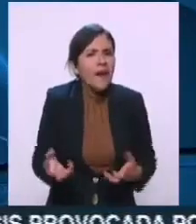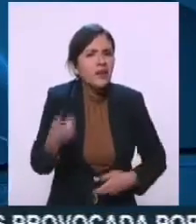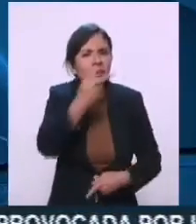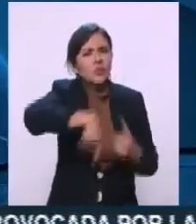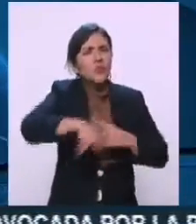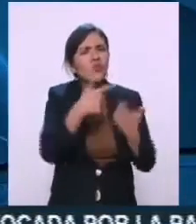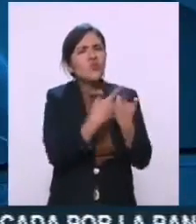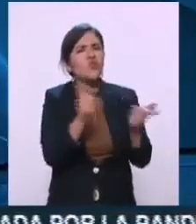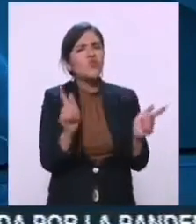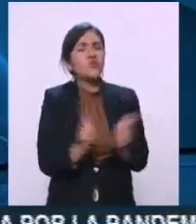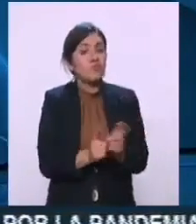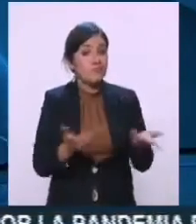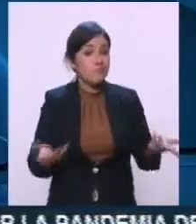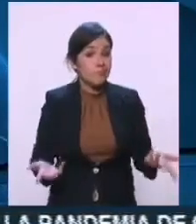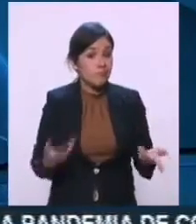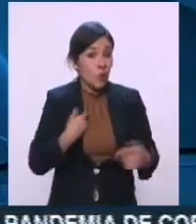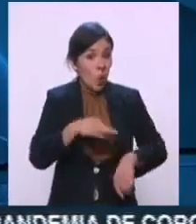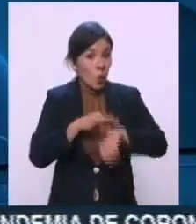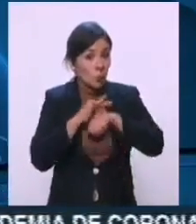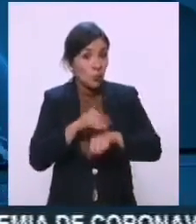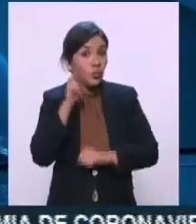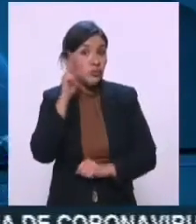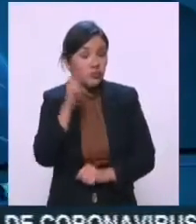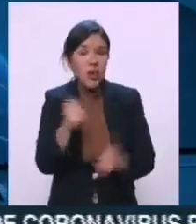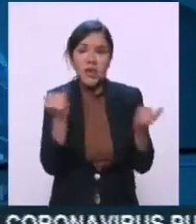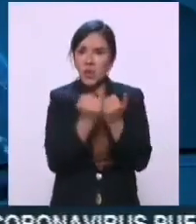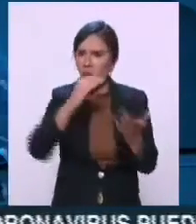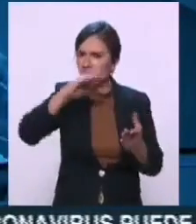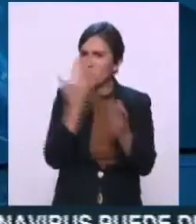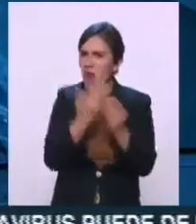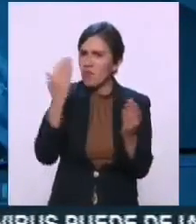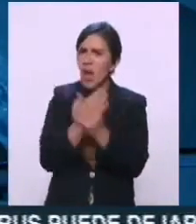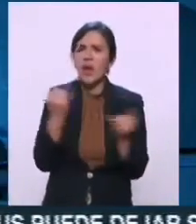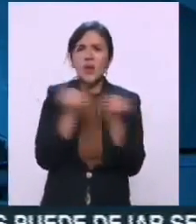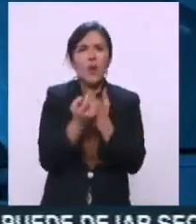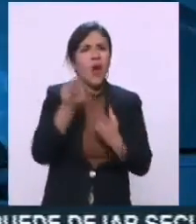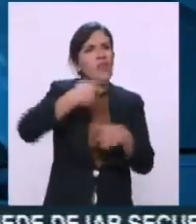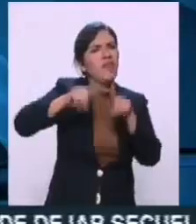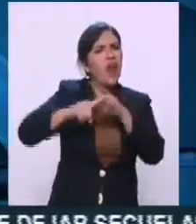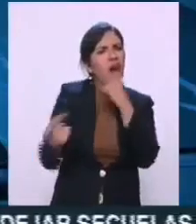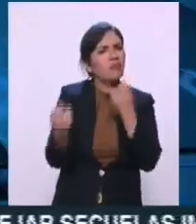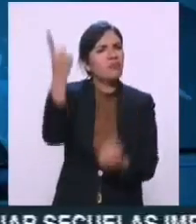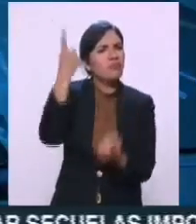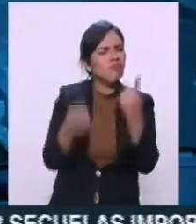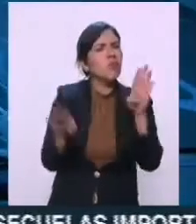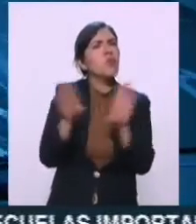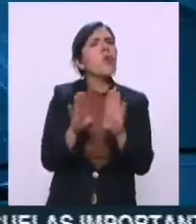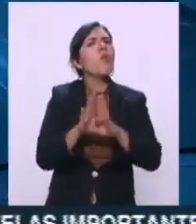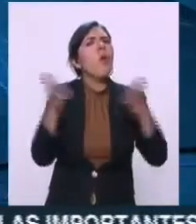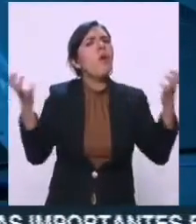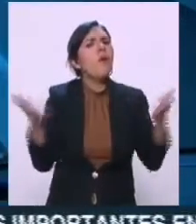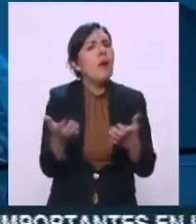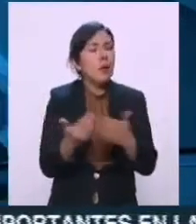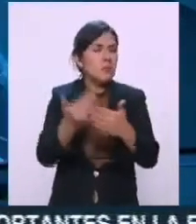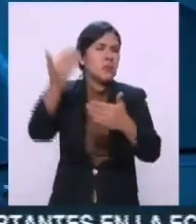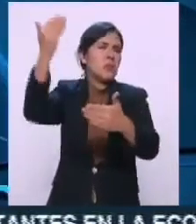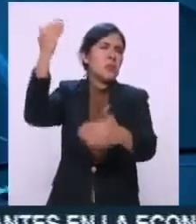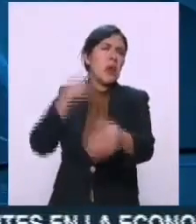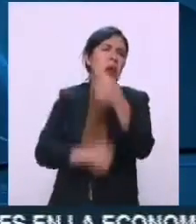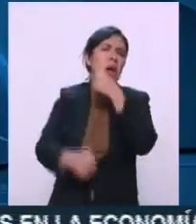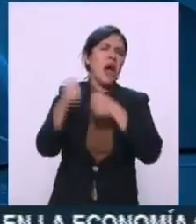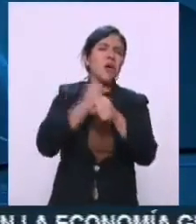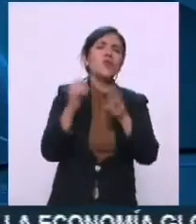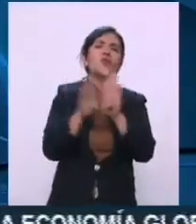estos grupos, ¿no? Y nos ha tocado también documentar en distintos momentos cómo operan desde hace años, ¿no?